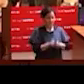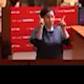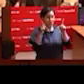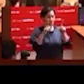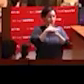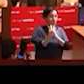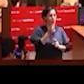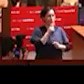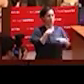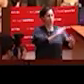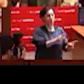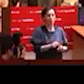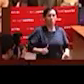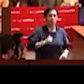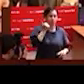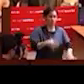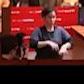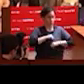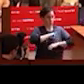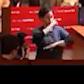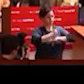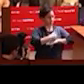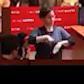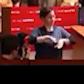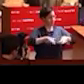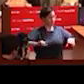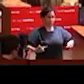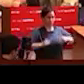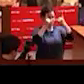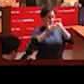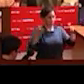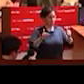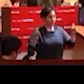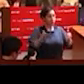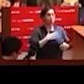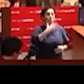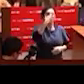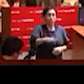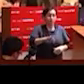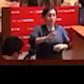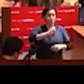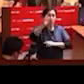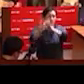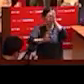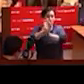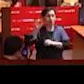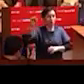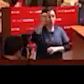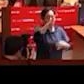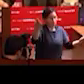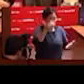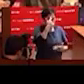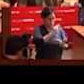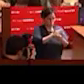oportunidad de que presidiera esta mesa como digo por primera vez es muy posible que en muy pocas otras organizaciones Bueno no sé si